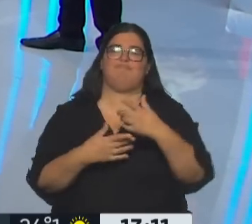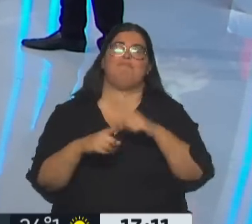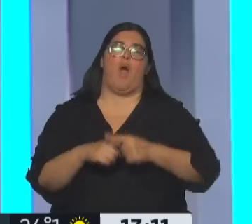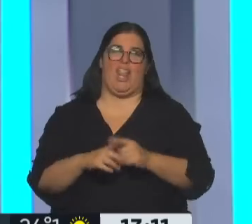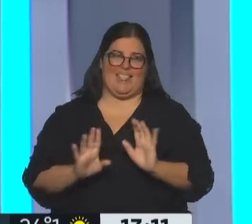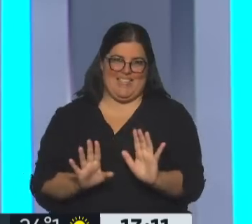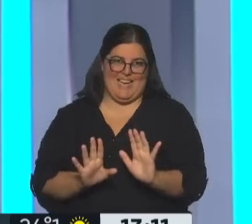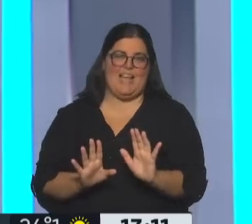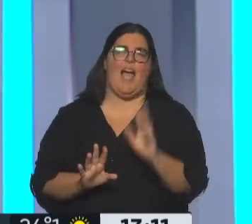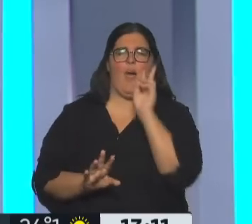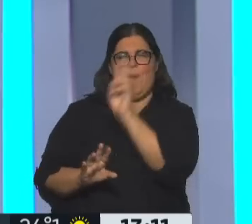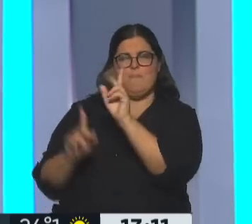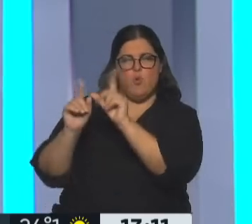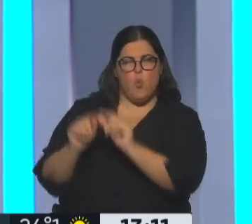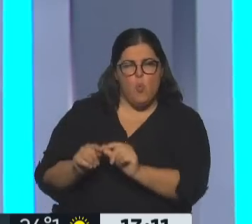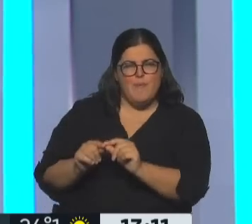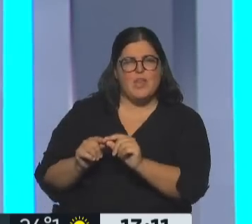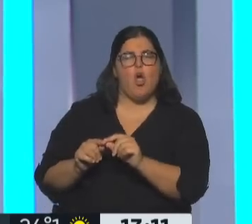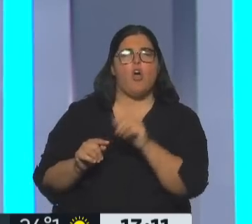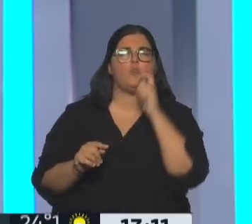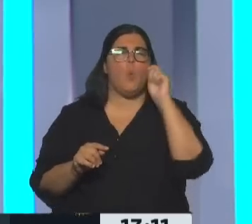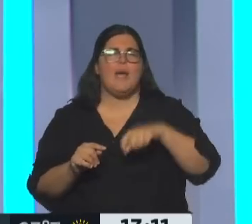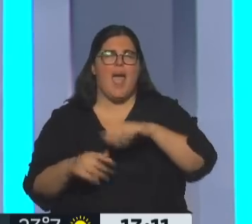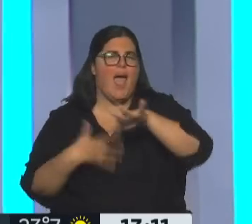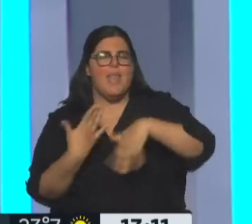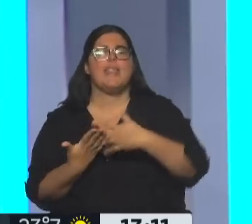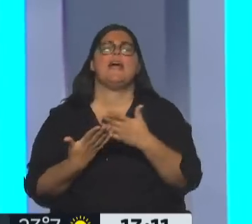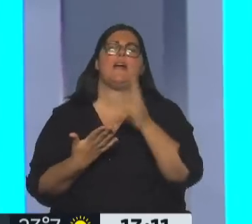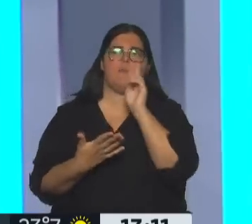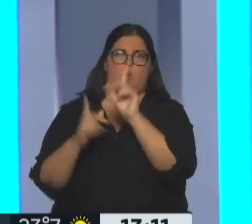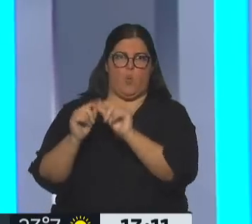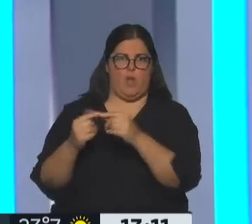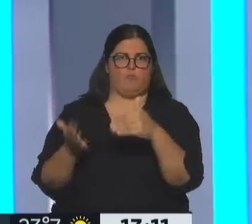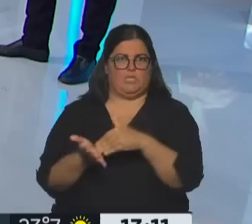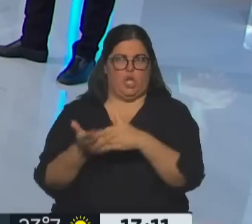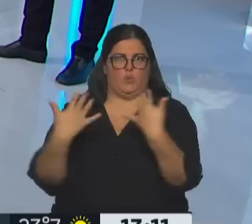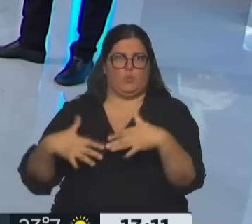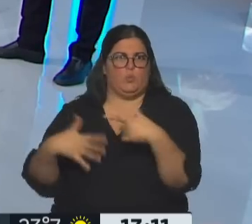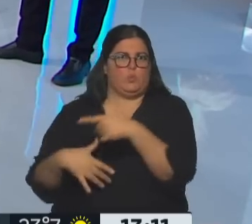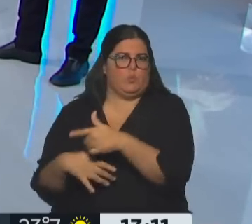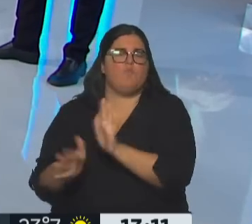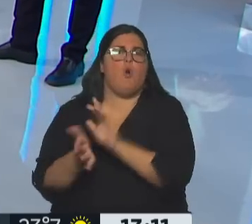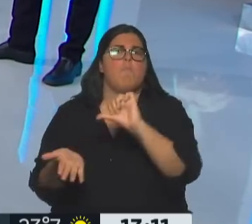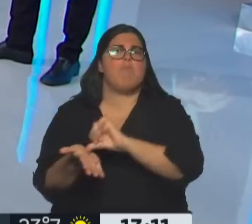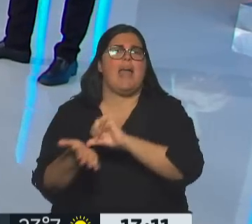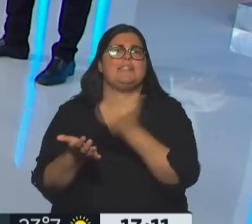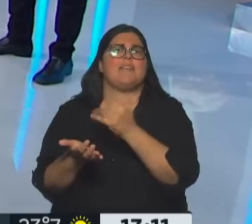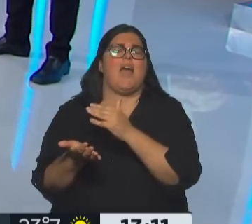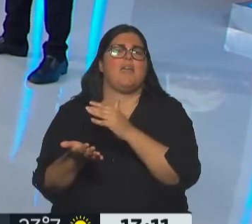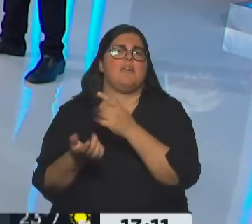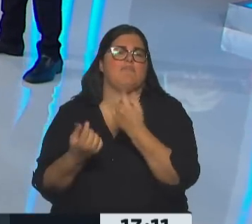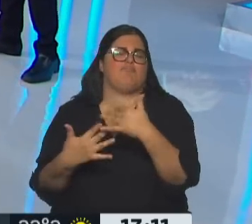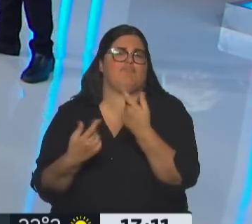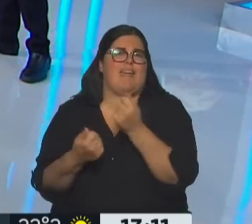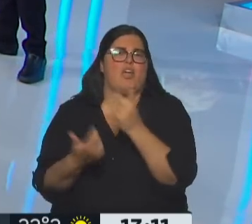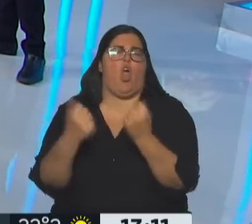recién veíamos los números, sí. Números realmente muy importantes, ¿no? Países con mucho peso que integran los BRICS.